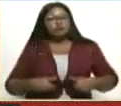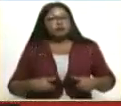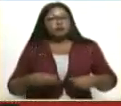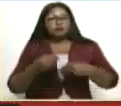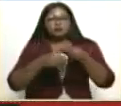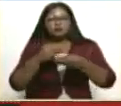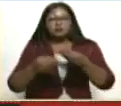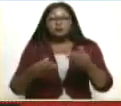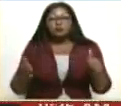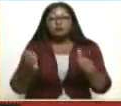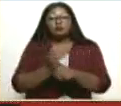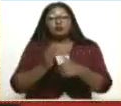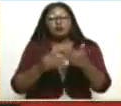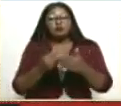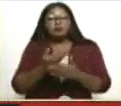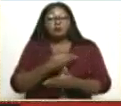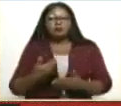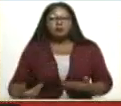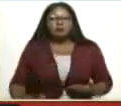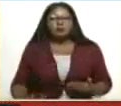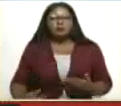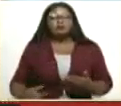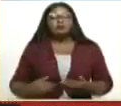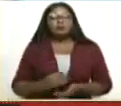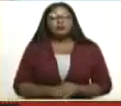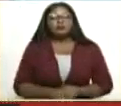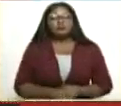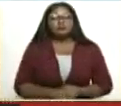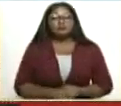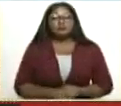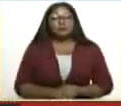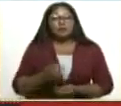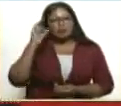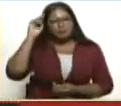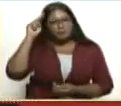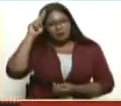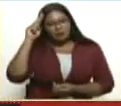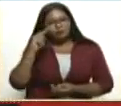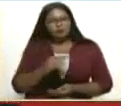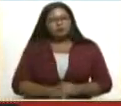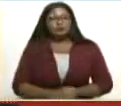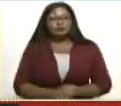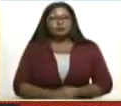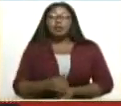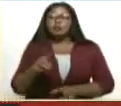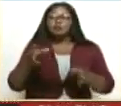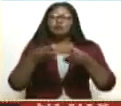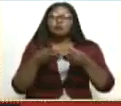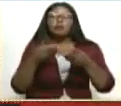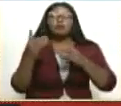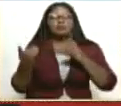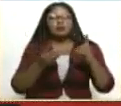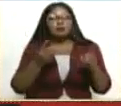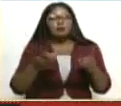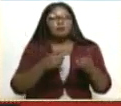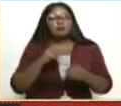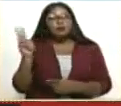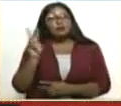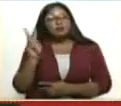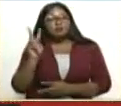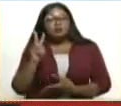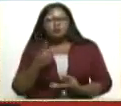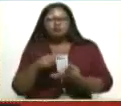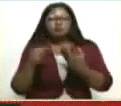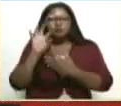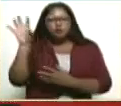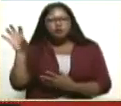conseguir le ha puesto el presidente Gustavo Petro. En esta mesa de diálogo, Venezuela, junto a los demás